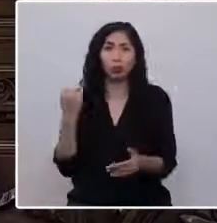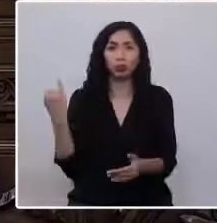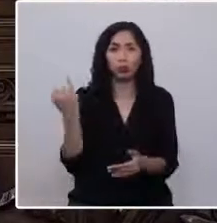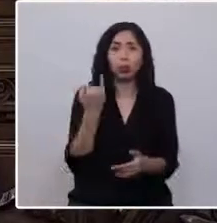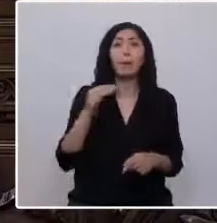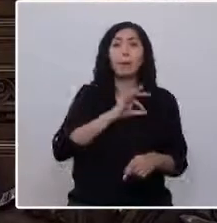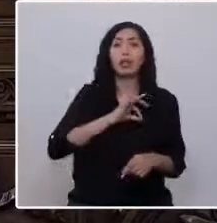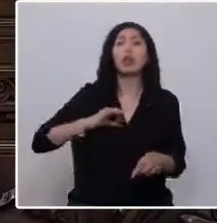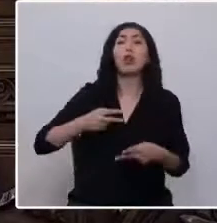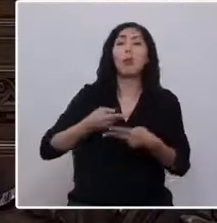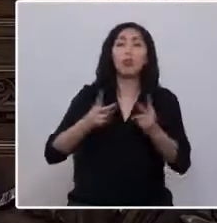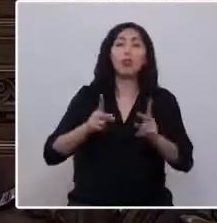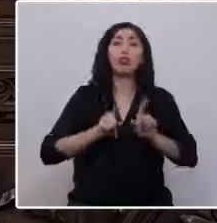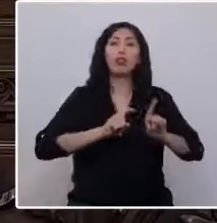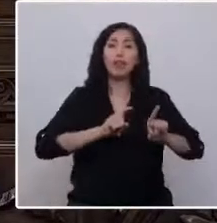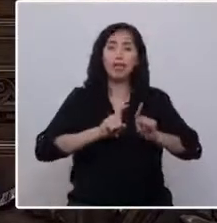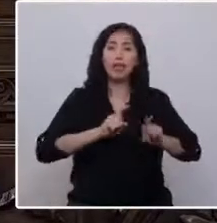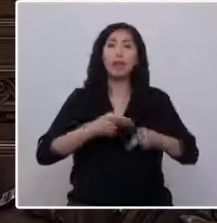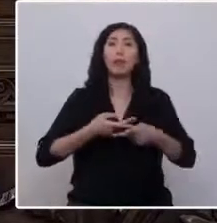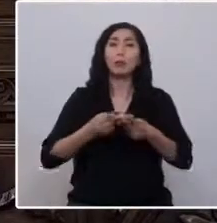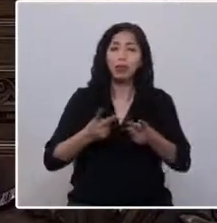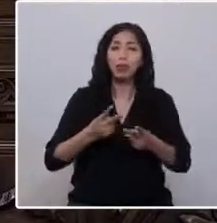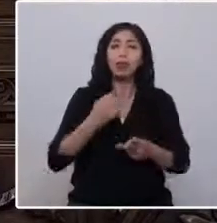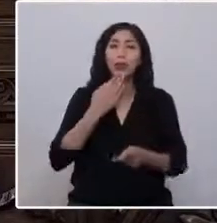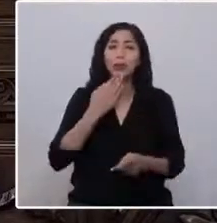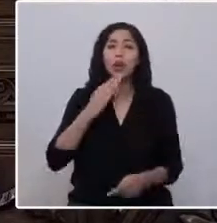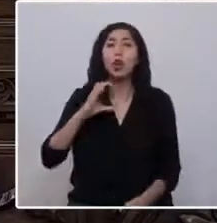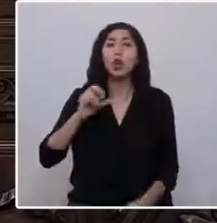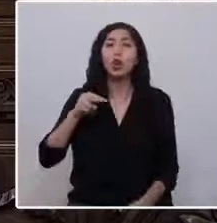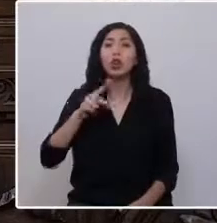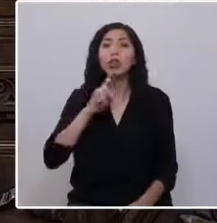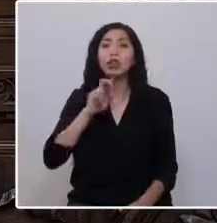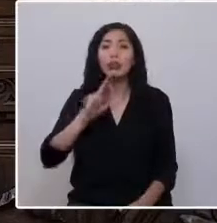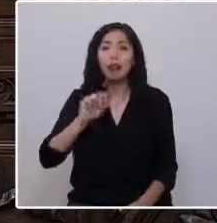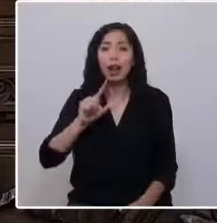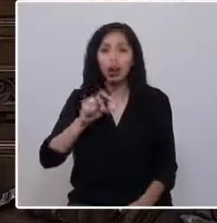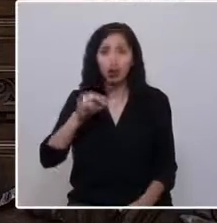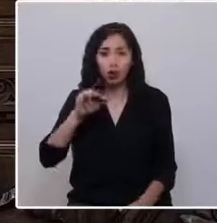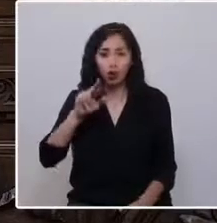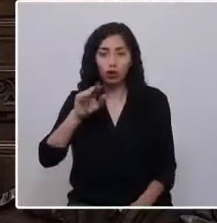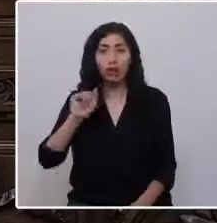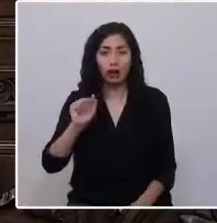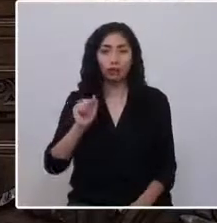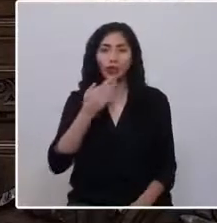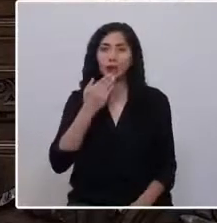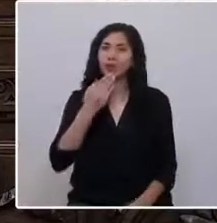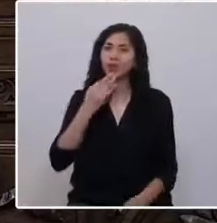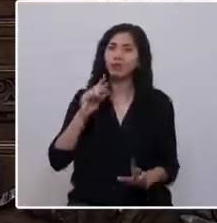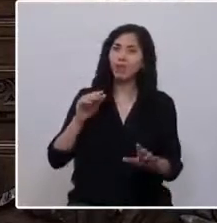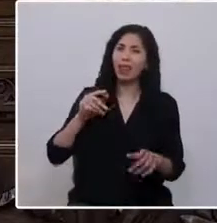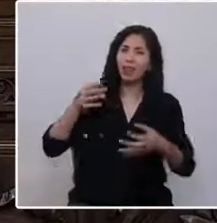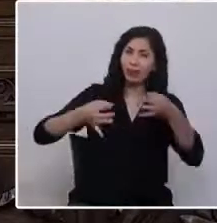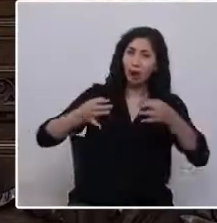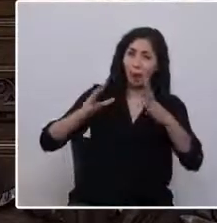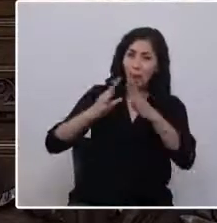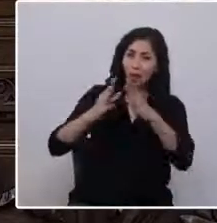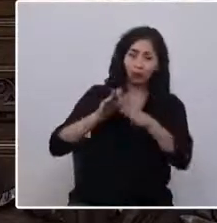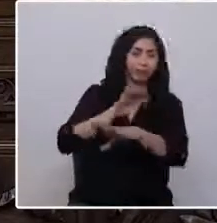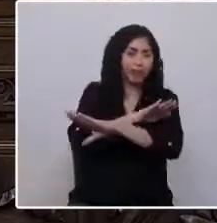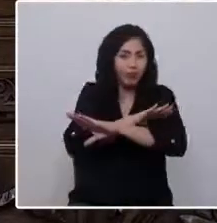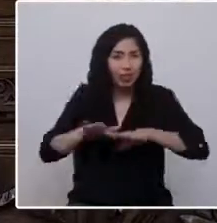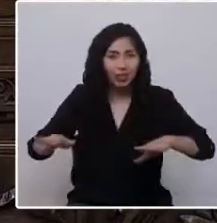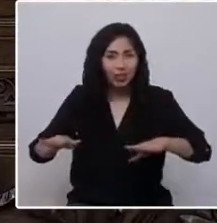de la defensoría pública y la contraloría general hay que poner fin a los tribunales militares fuente de abuso e impunidad